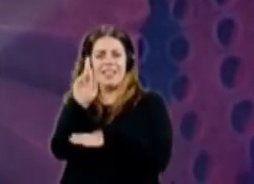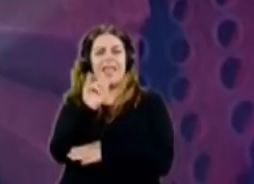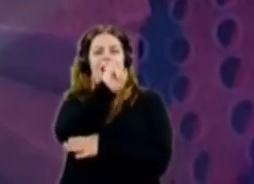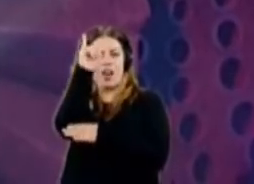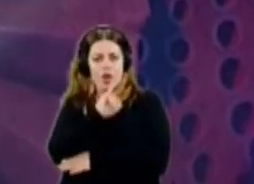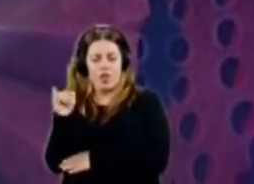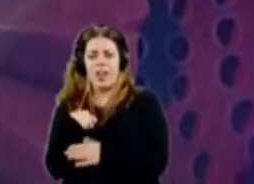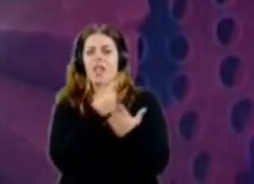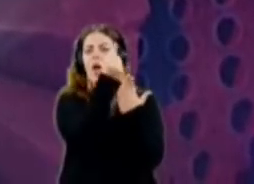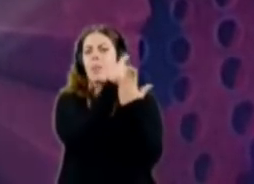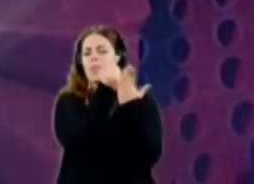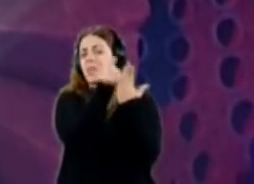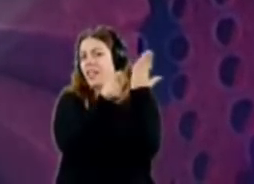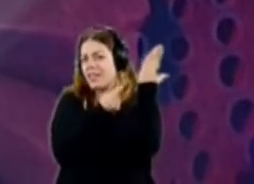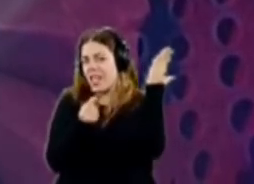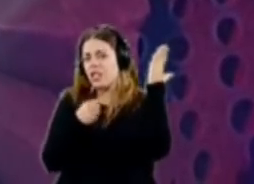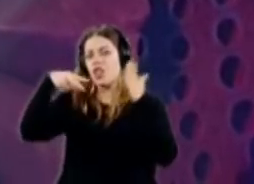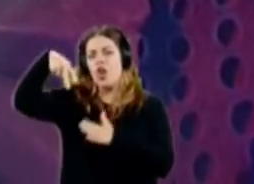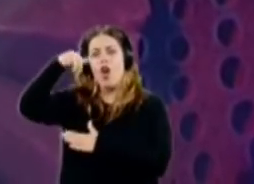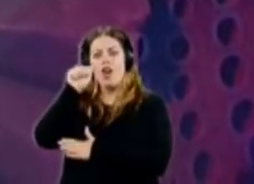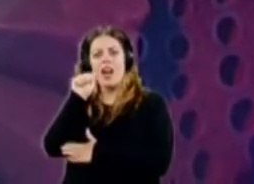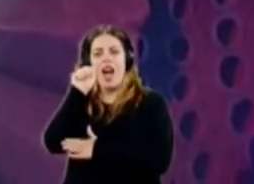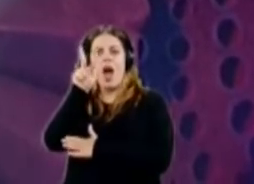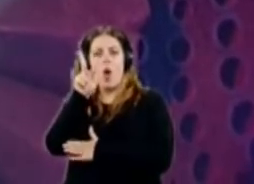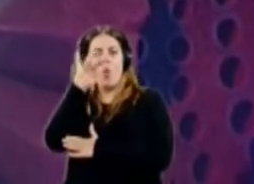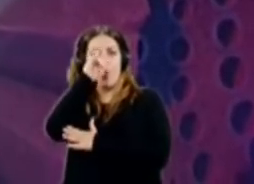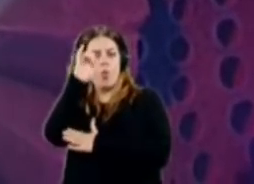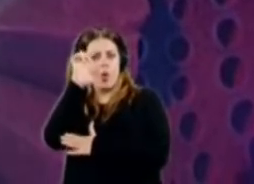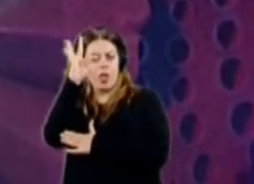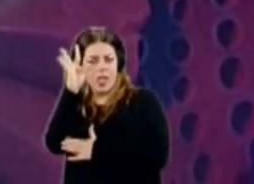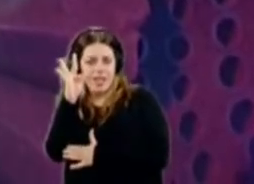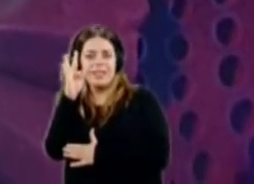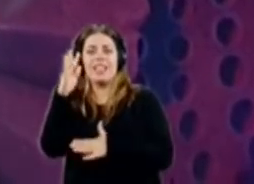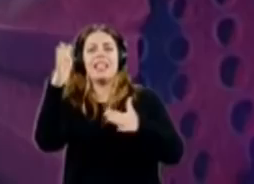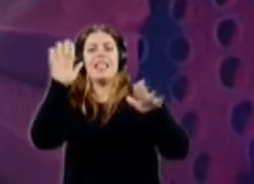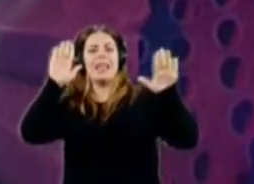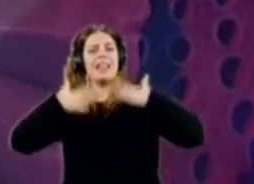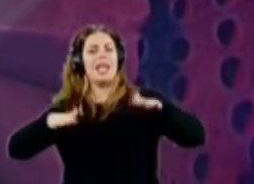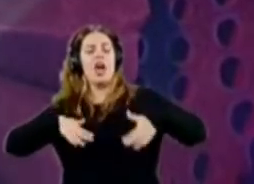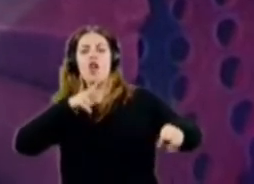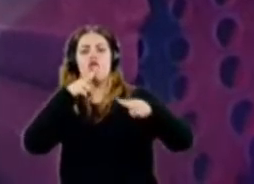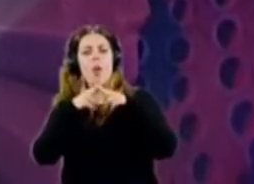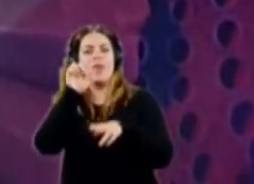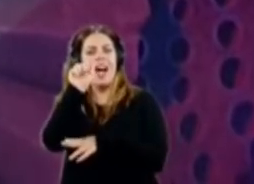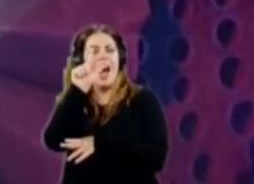de Nauset Afonso y con el título Alebrije. ¿Sí? ¿Lo son?